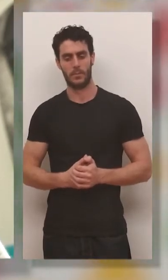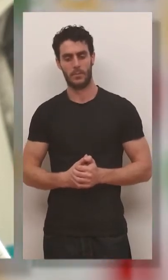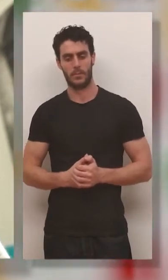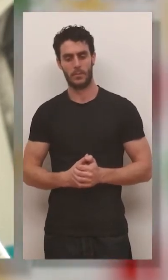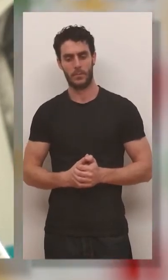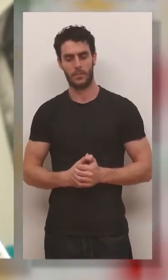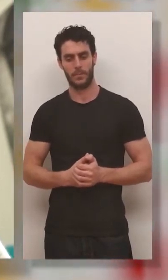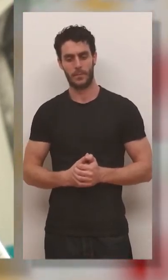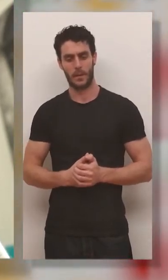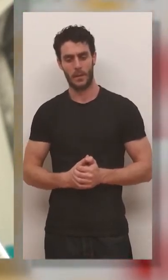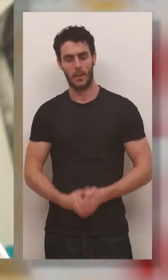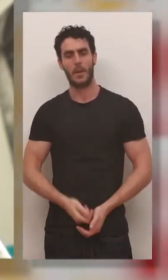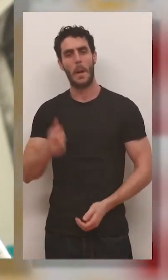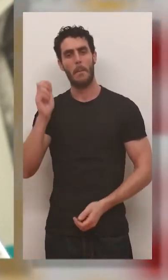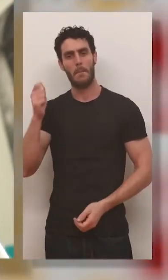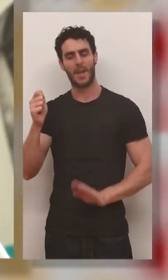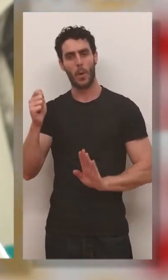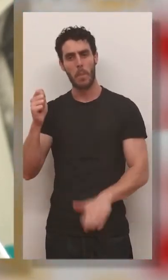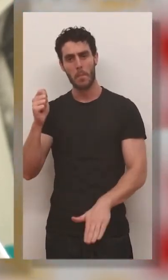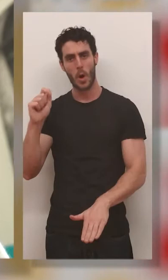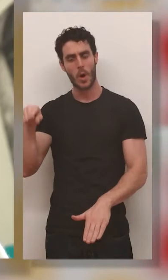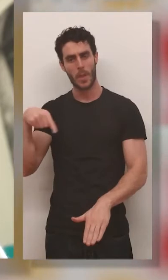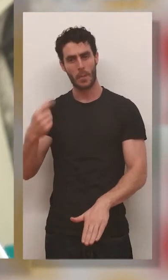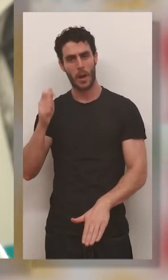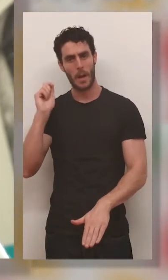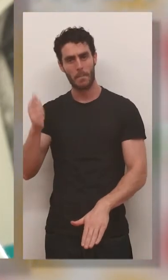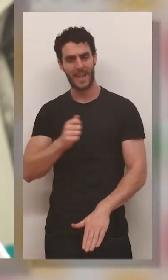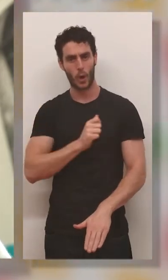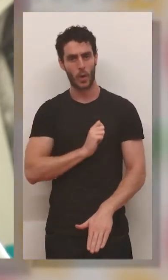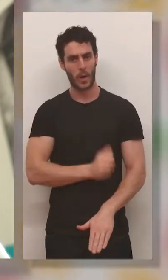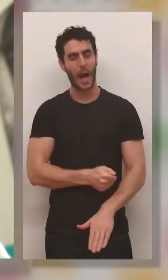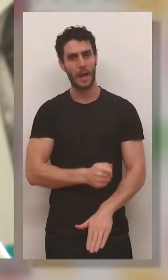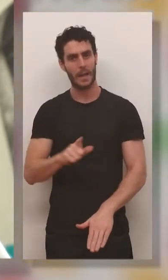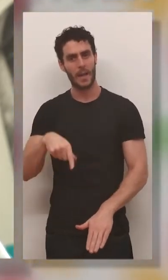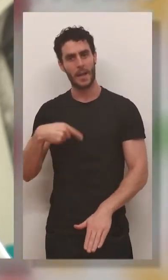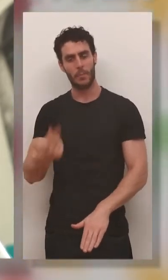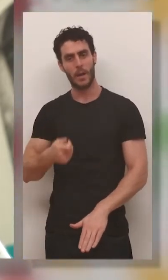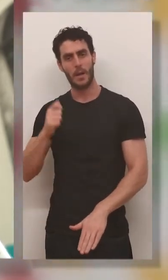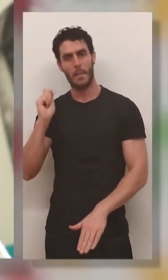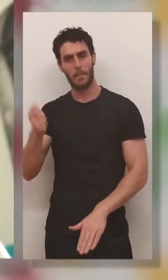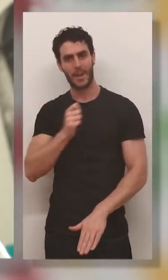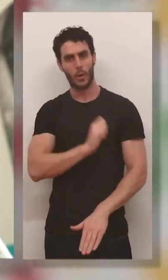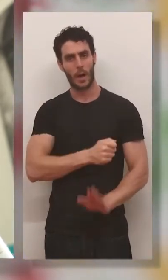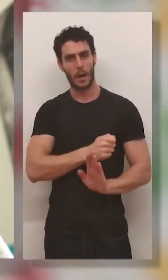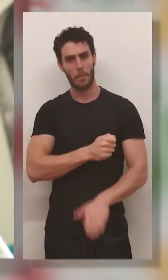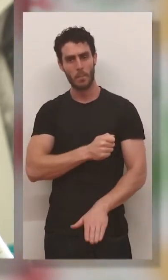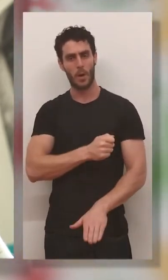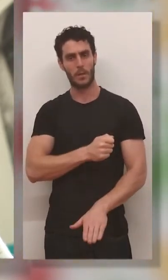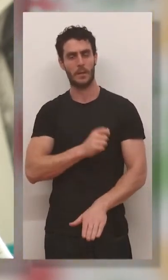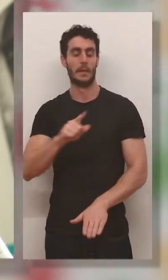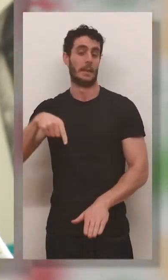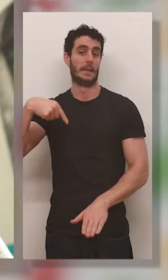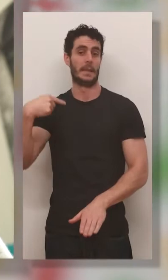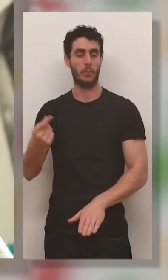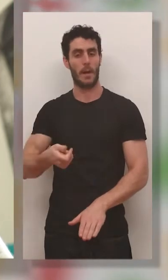Empieza en plato, bombo, después plato, caja, después plato, caja, bombo y